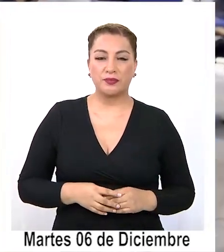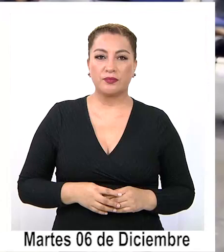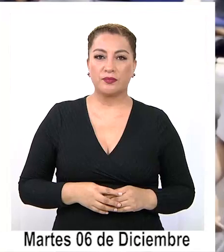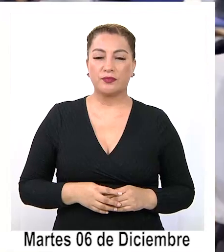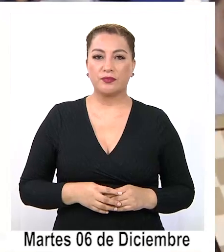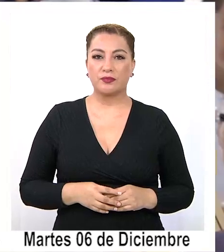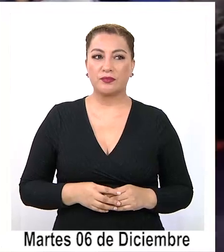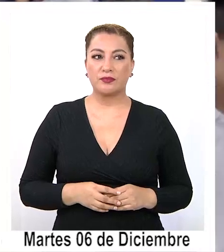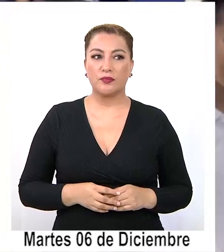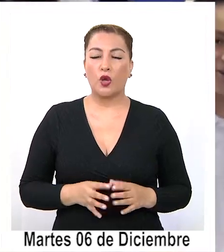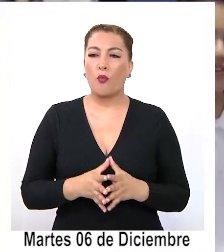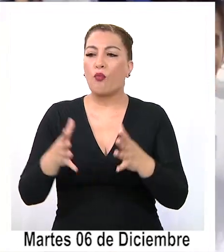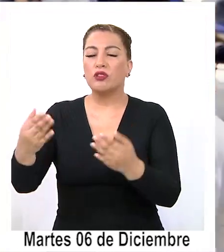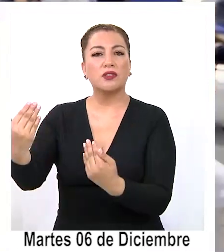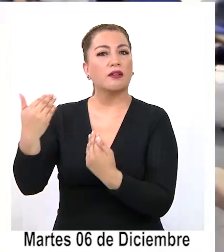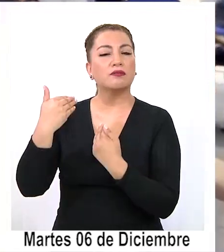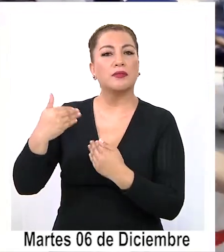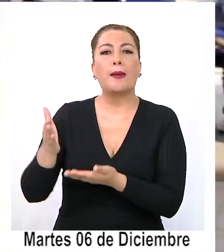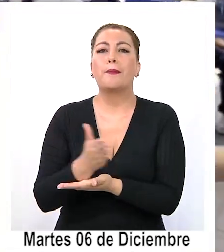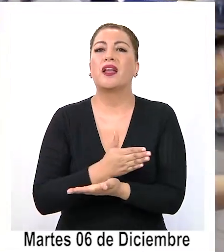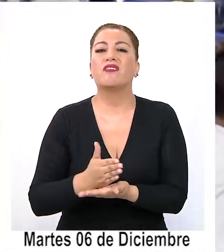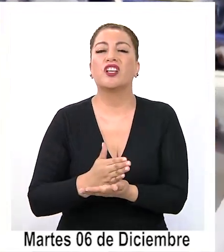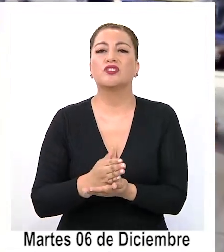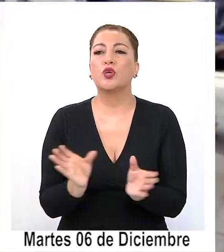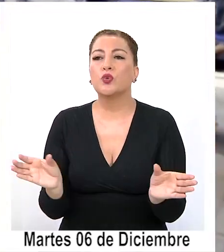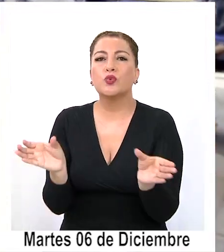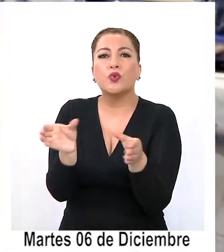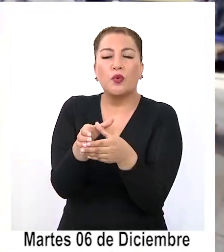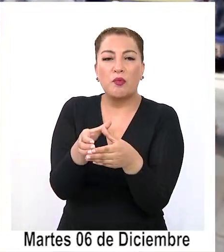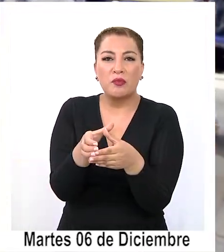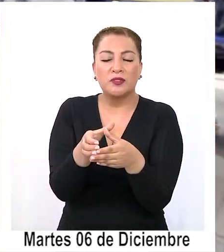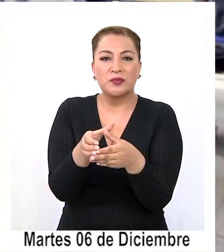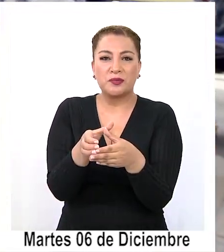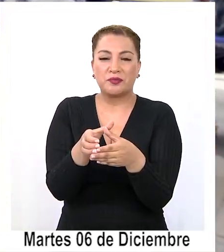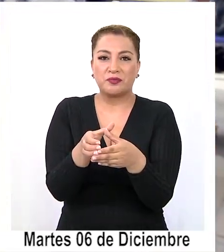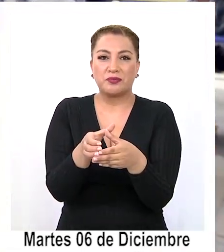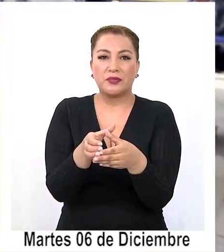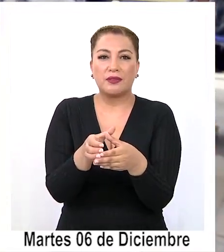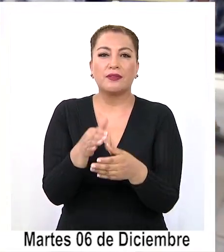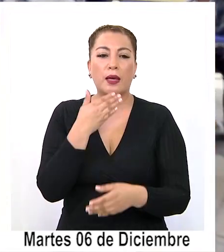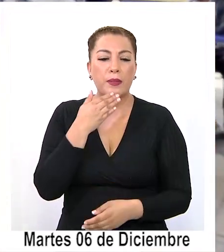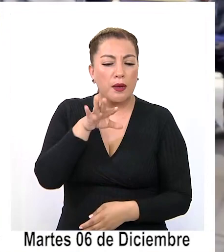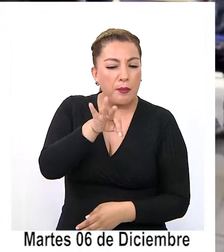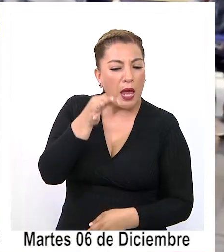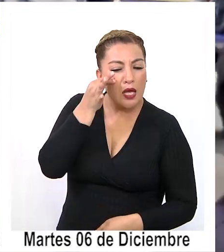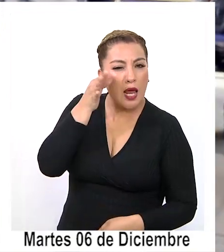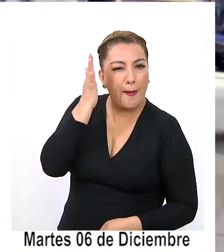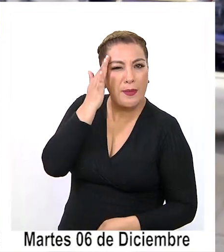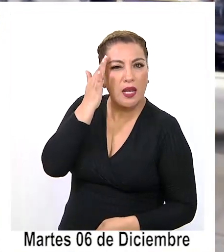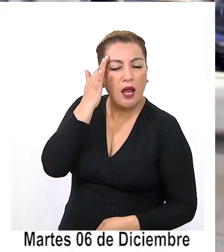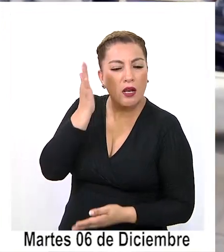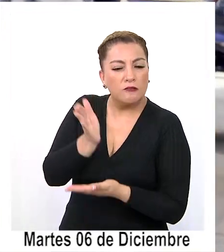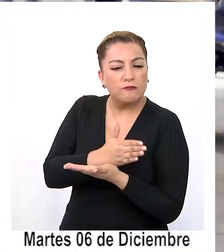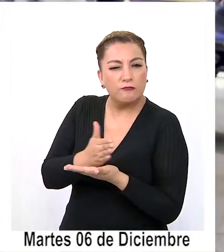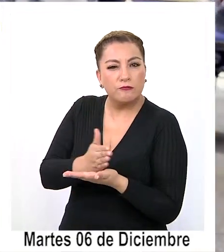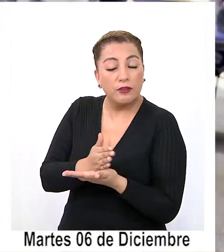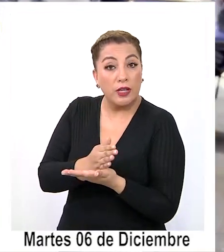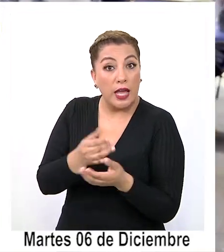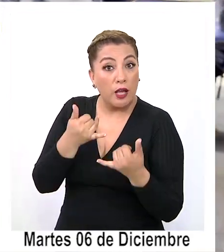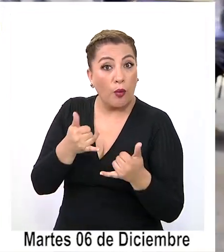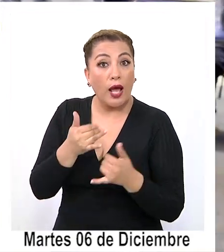Te trae muchos beneficios en la planificación, organización, el poder memorizar estrategias de juego,